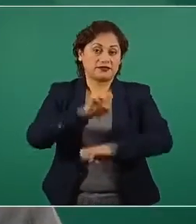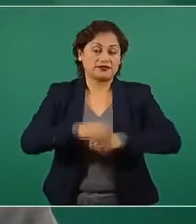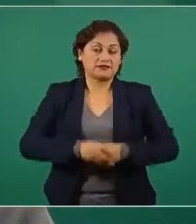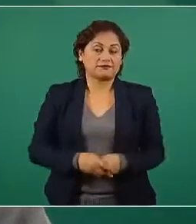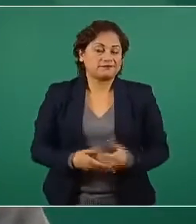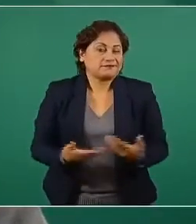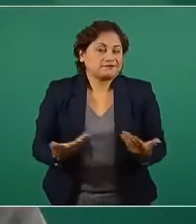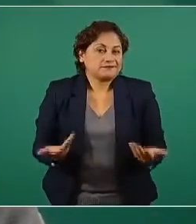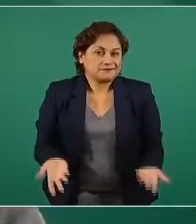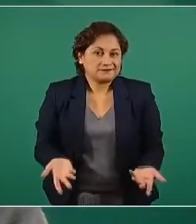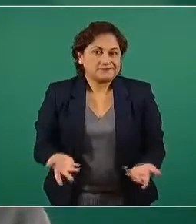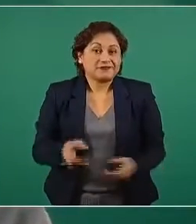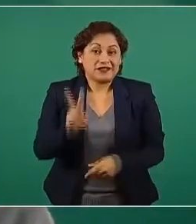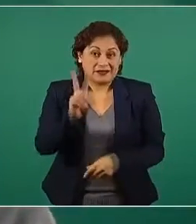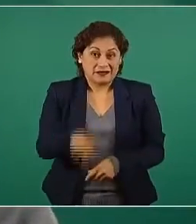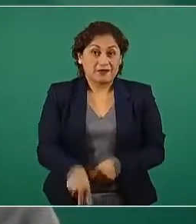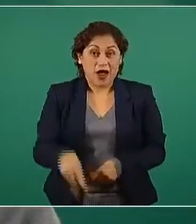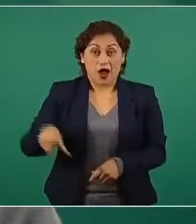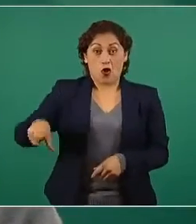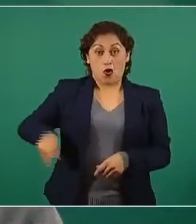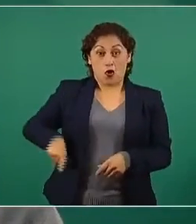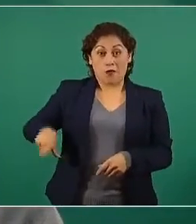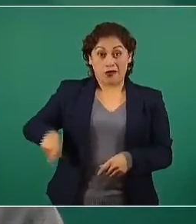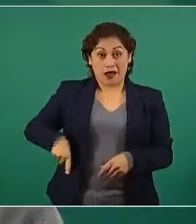muy difícil que gane el gobierno,